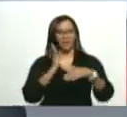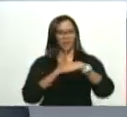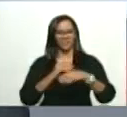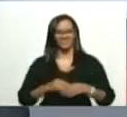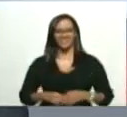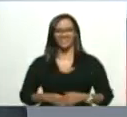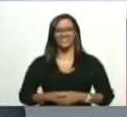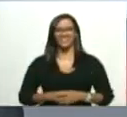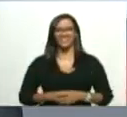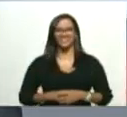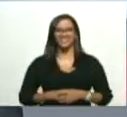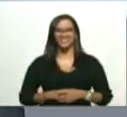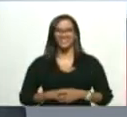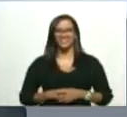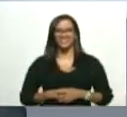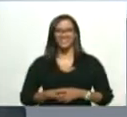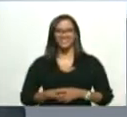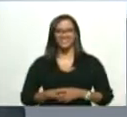venimos.